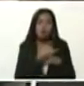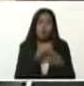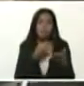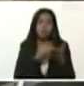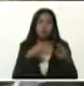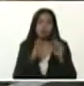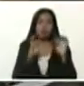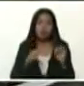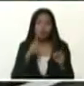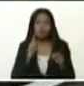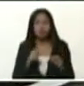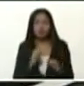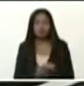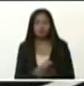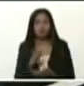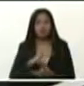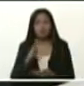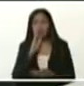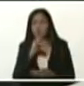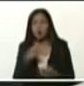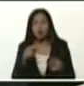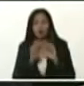recursos donde no hay,